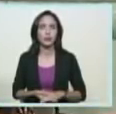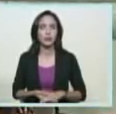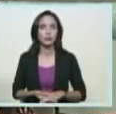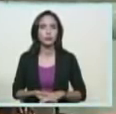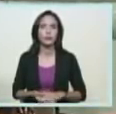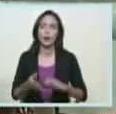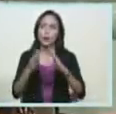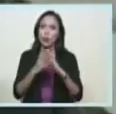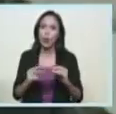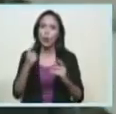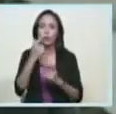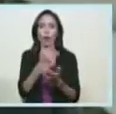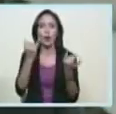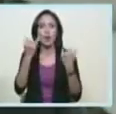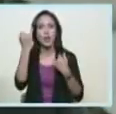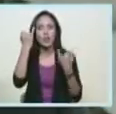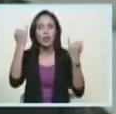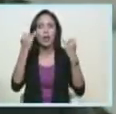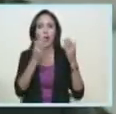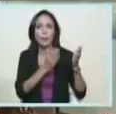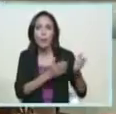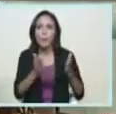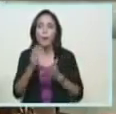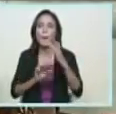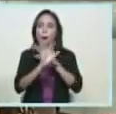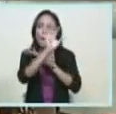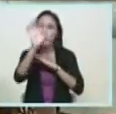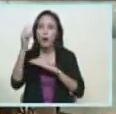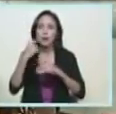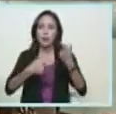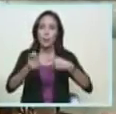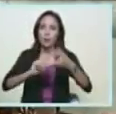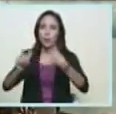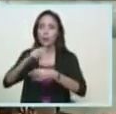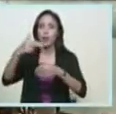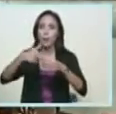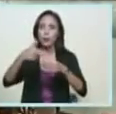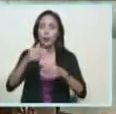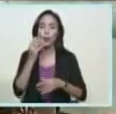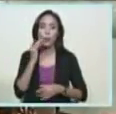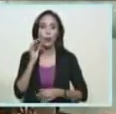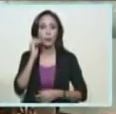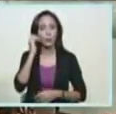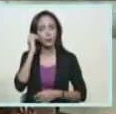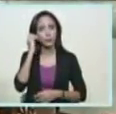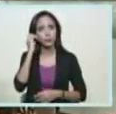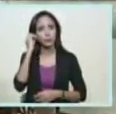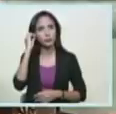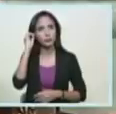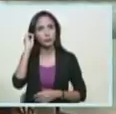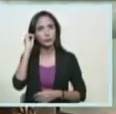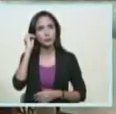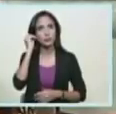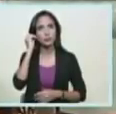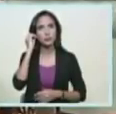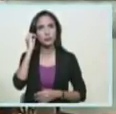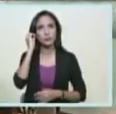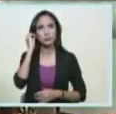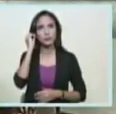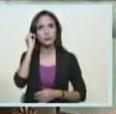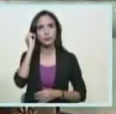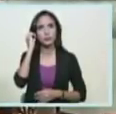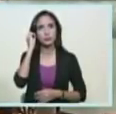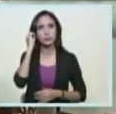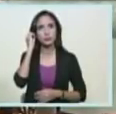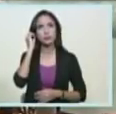geopolítico de la organización de países exportadores de petróleo opep en el mundo y a la estabilización del